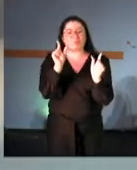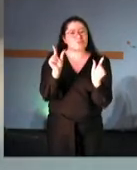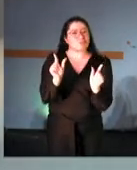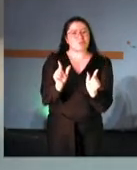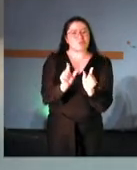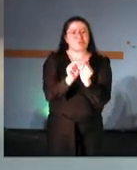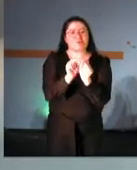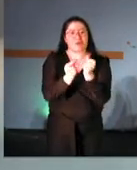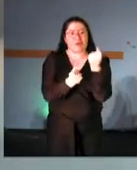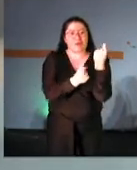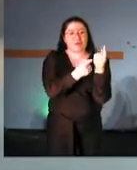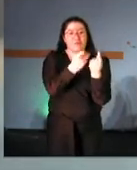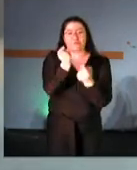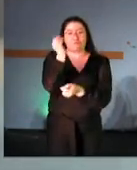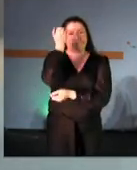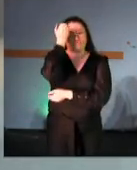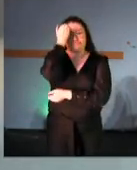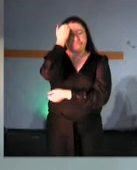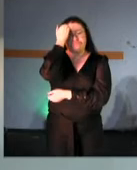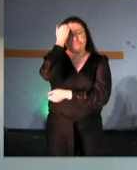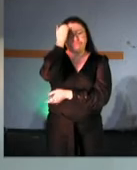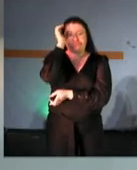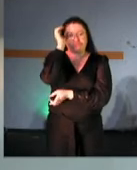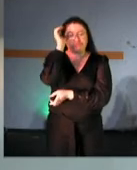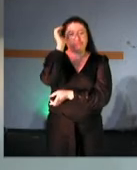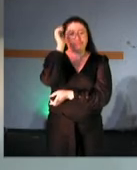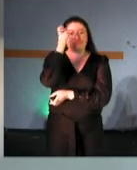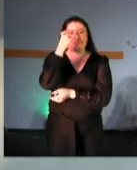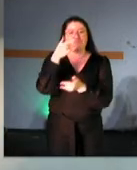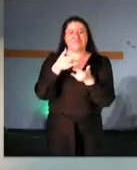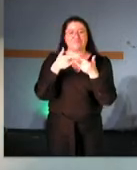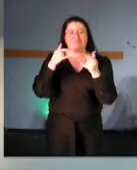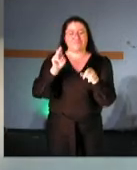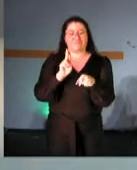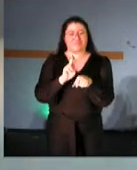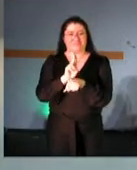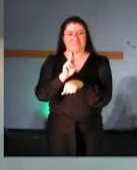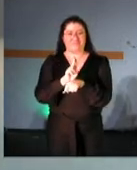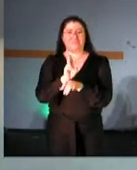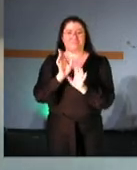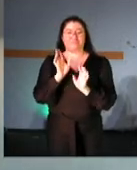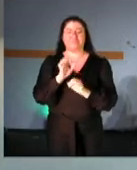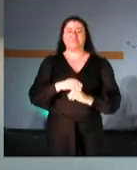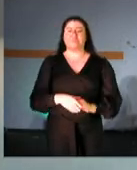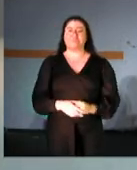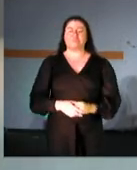si algunos de los que están aquí no tienen fresca la historia de Nicaragua, ¿no?